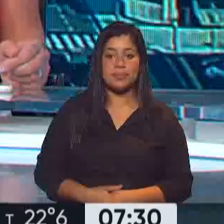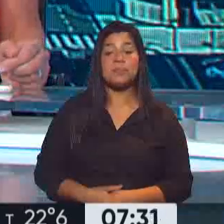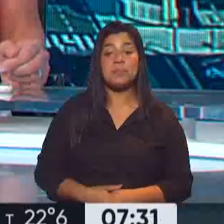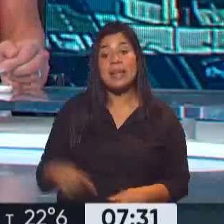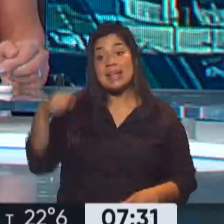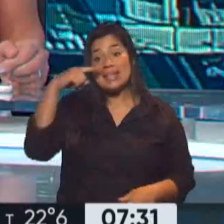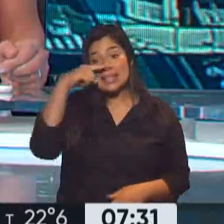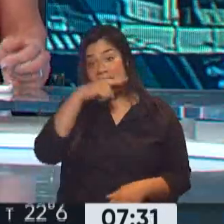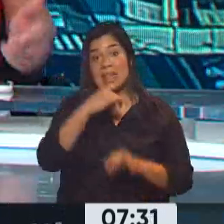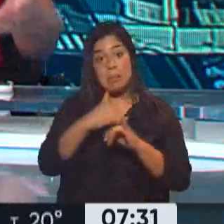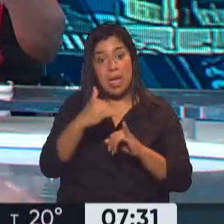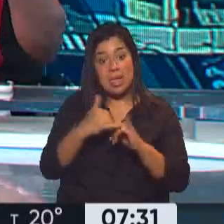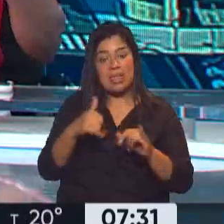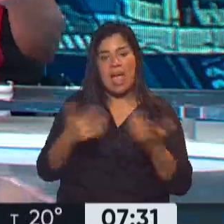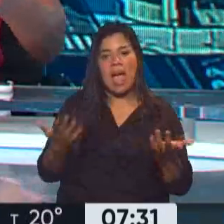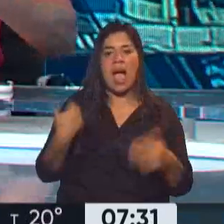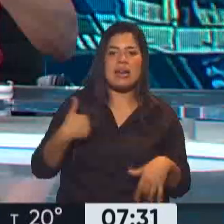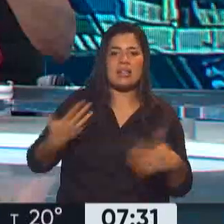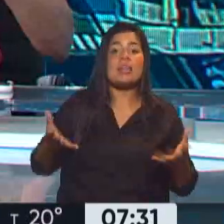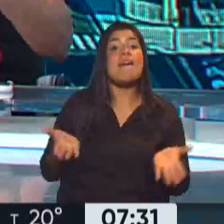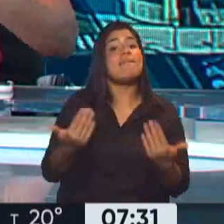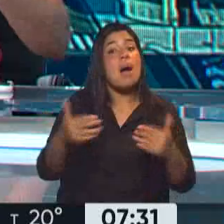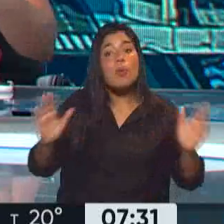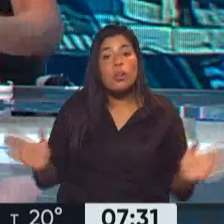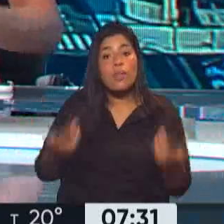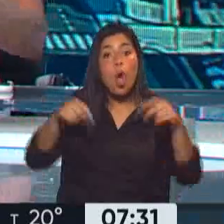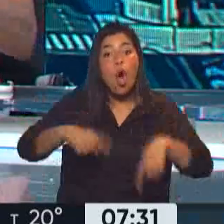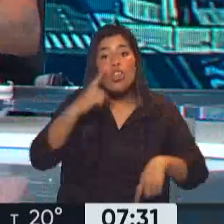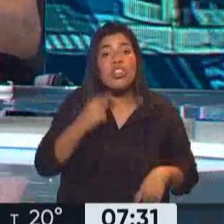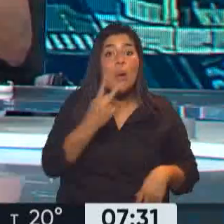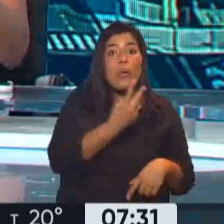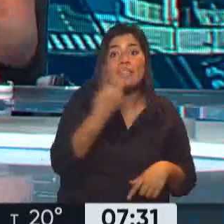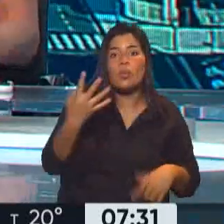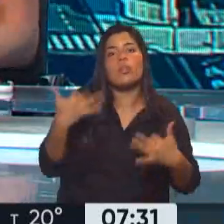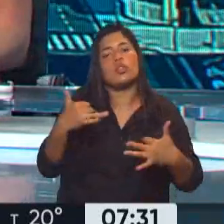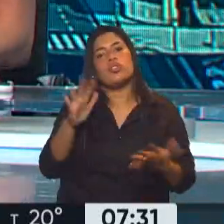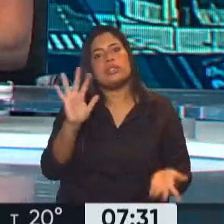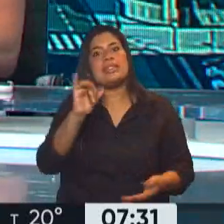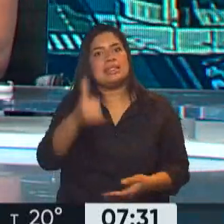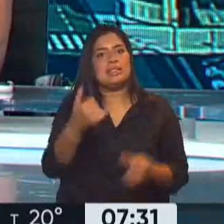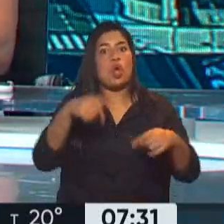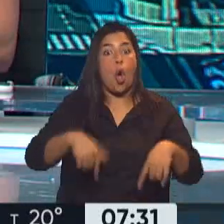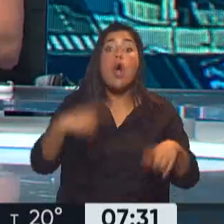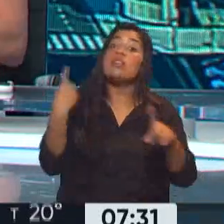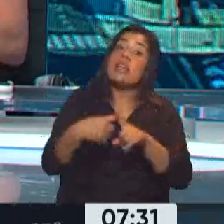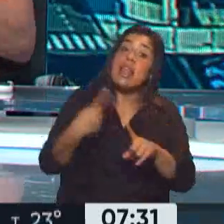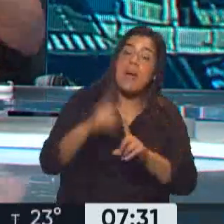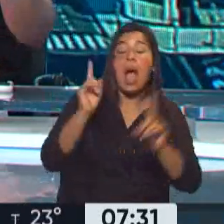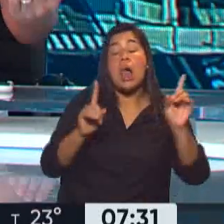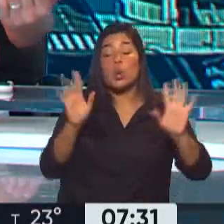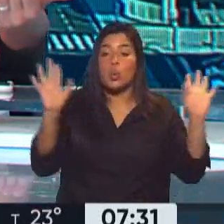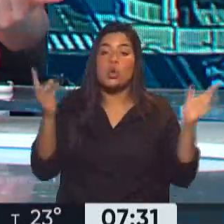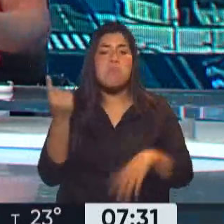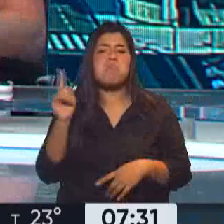7 de la mañana, 30 minutos en todo el país a levantarse. Vamos, que es 24, sí, hoy celebramos, celebran quienes así lo hacen, pero bueno, para otros